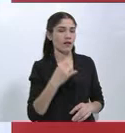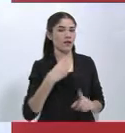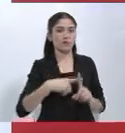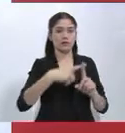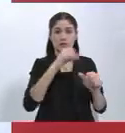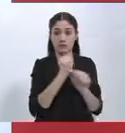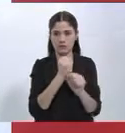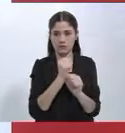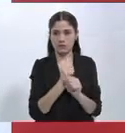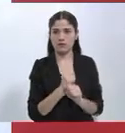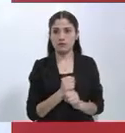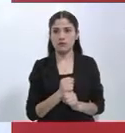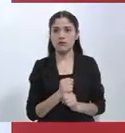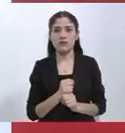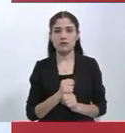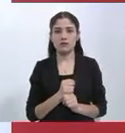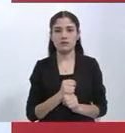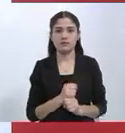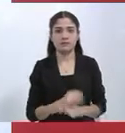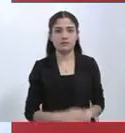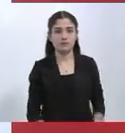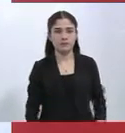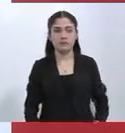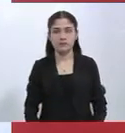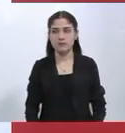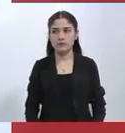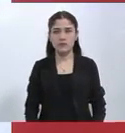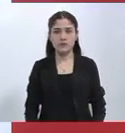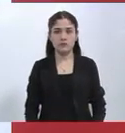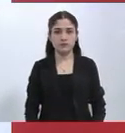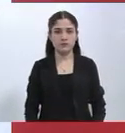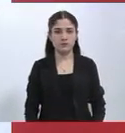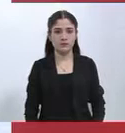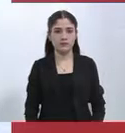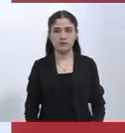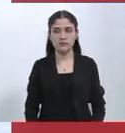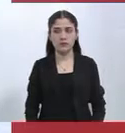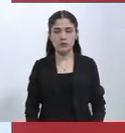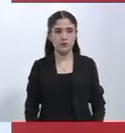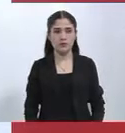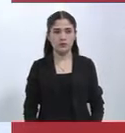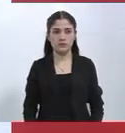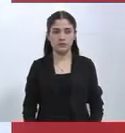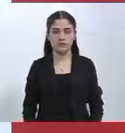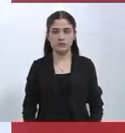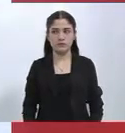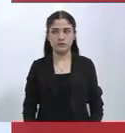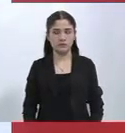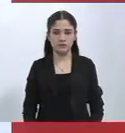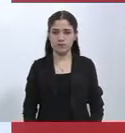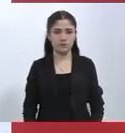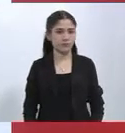Hemos hecho como 590 operativos, eso hace un promedio casi de un operativo y